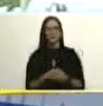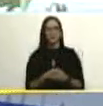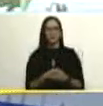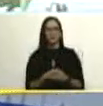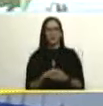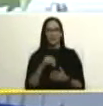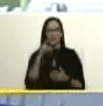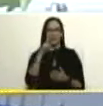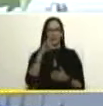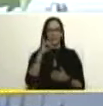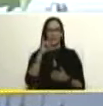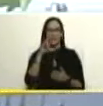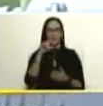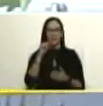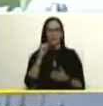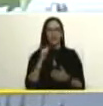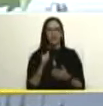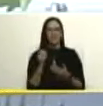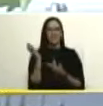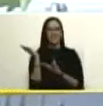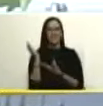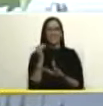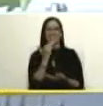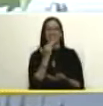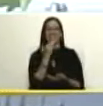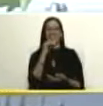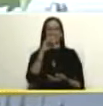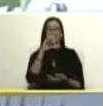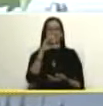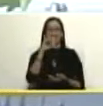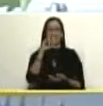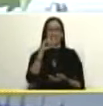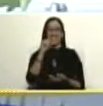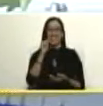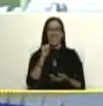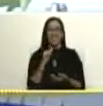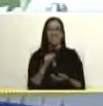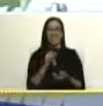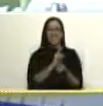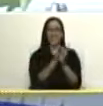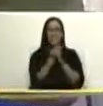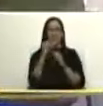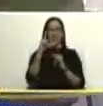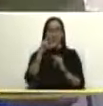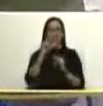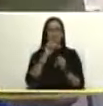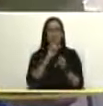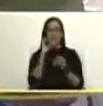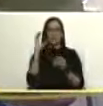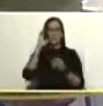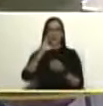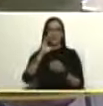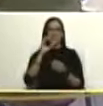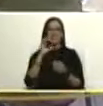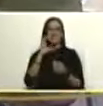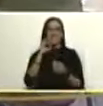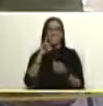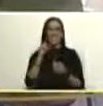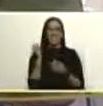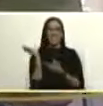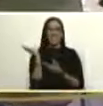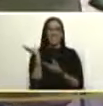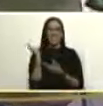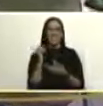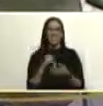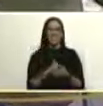Lilia Rivas, casi Cilia. Si cambia la L por la C, eres Cilia. ¿Ah?